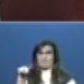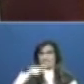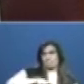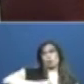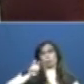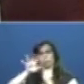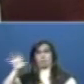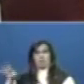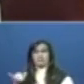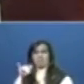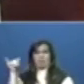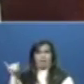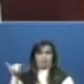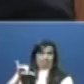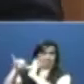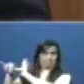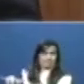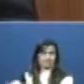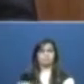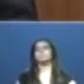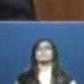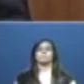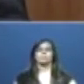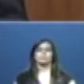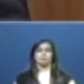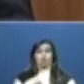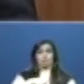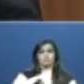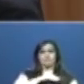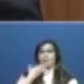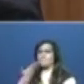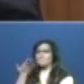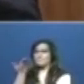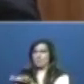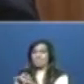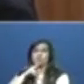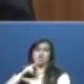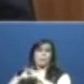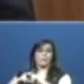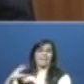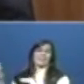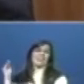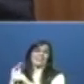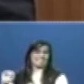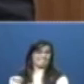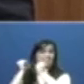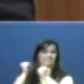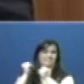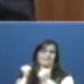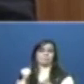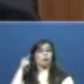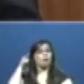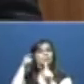otros países de nuestro entorno la petición por España del llamado rescate financiero dirigido al saneamiento y